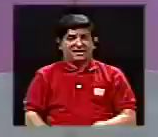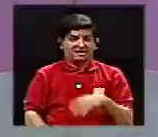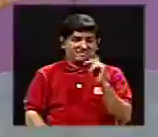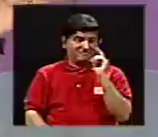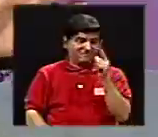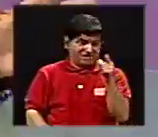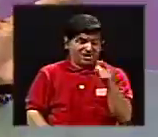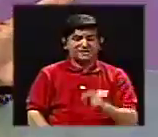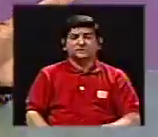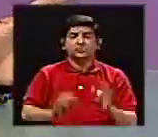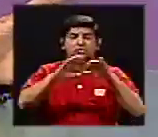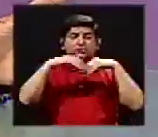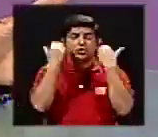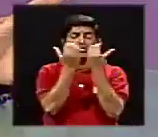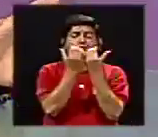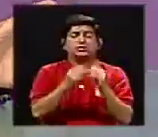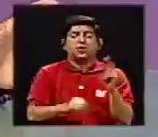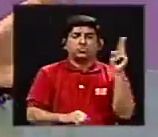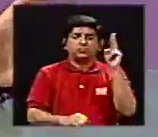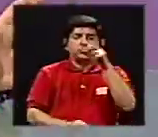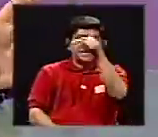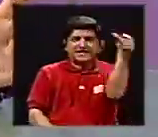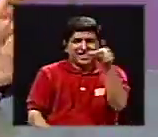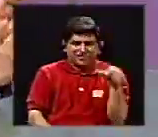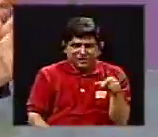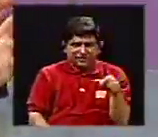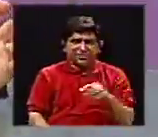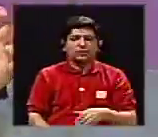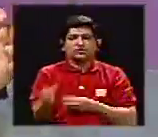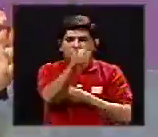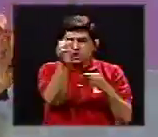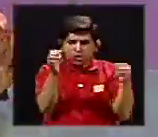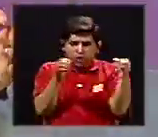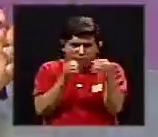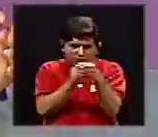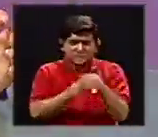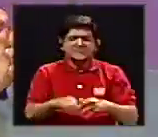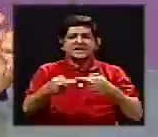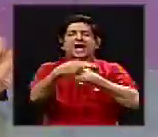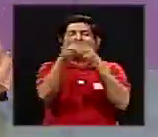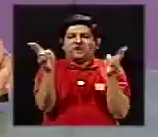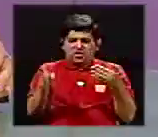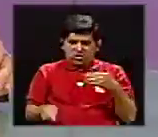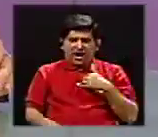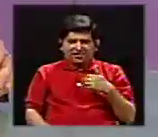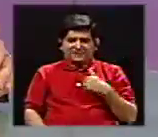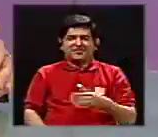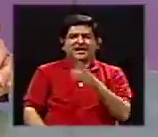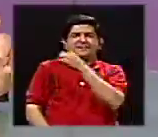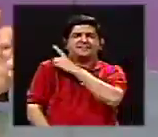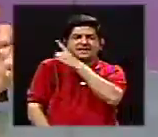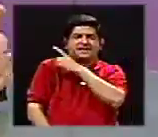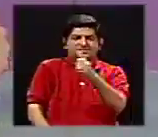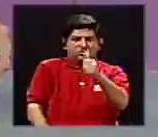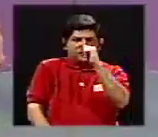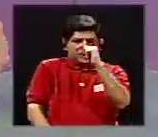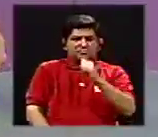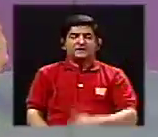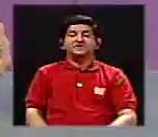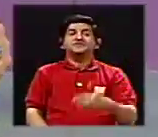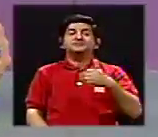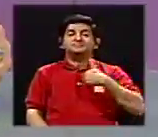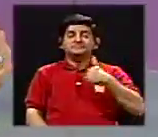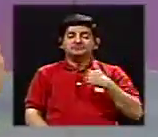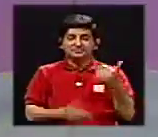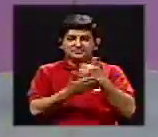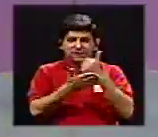estos consejos de unidades hidrológicas y las oficinas, porque habrían oficinas regionales de la Dirección de Aguas, contarían